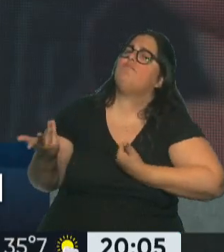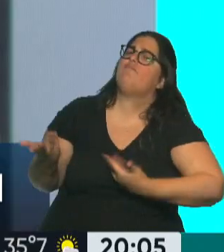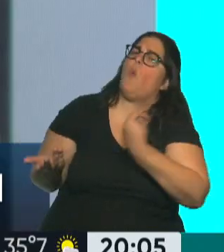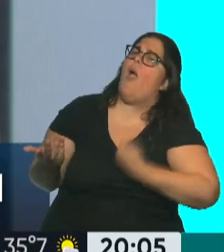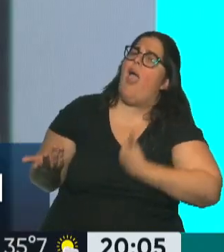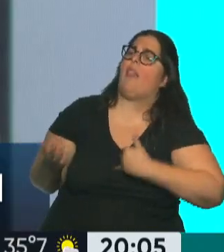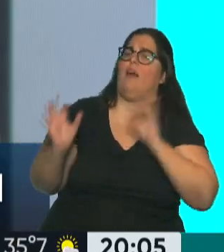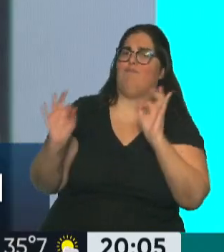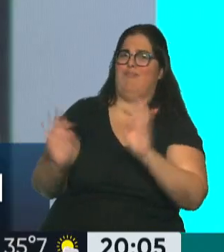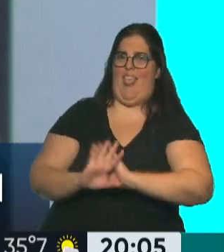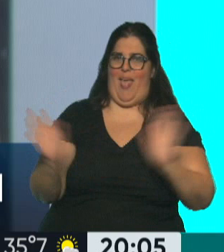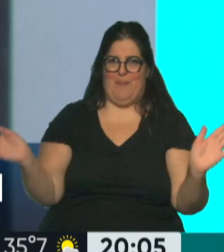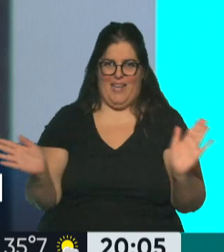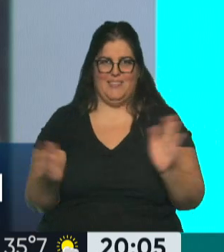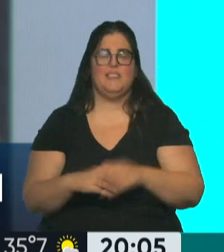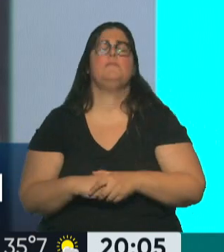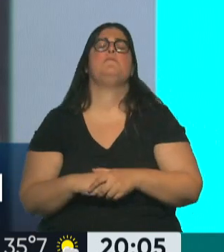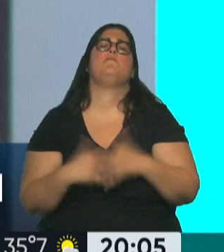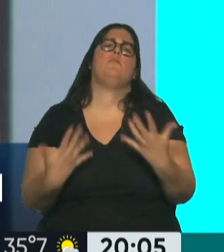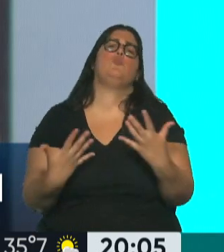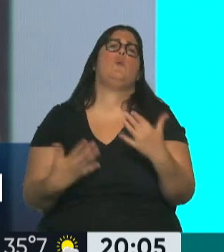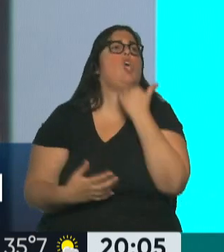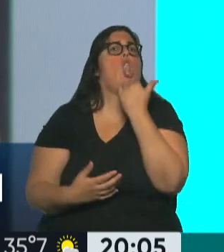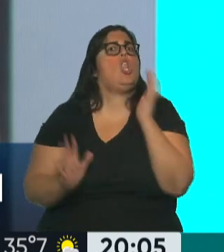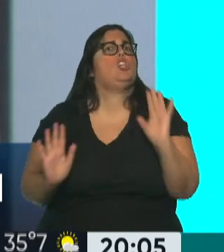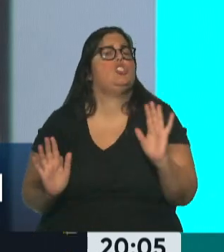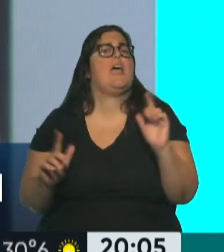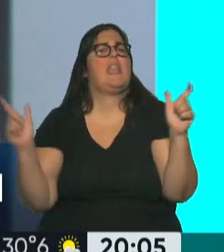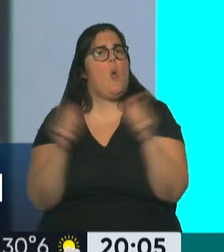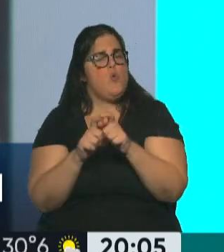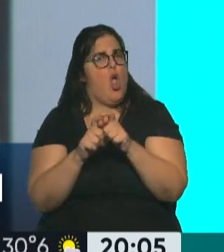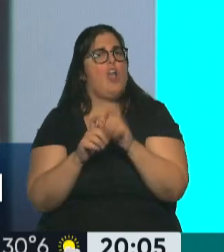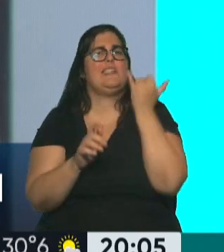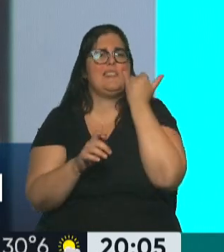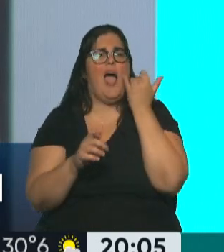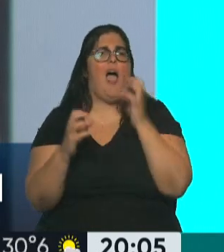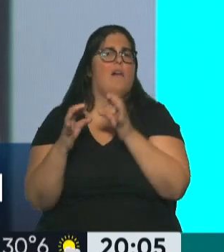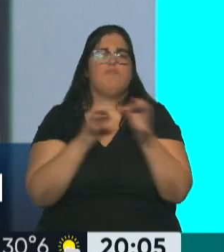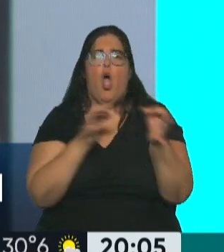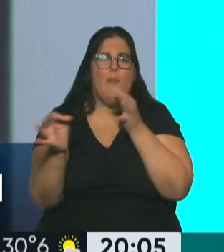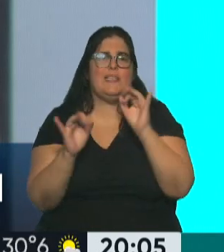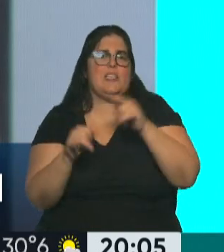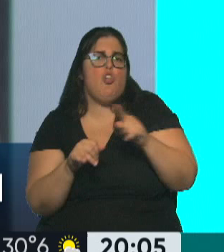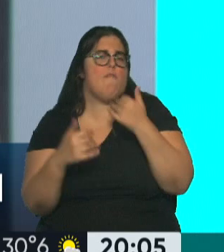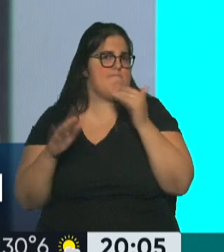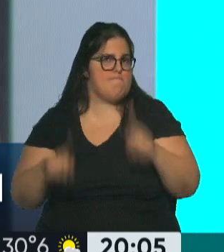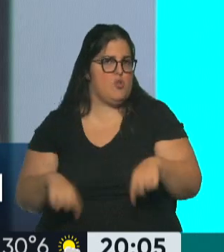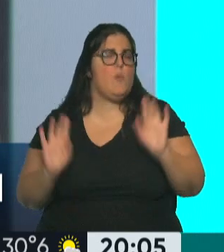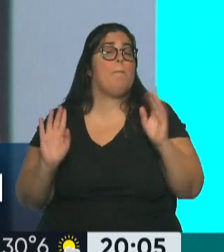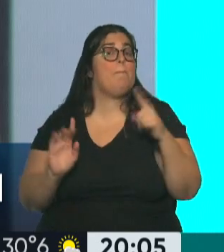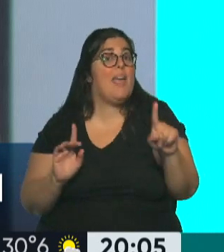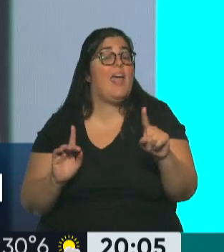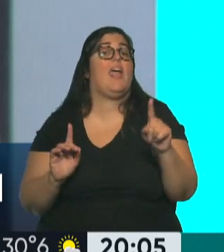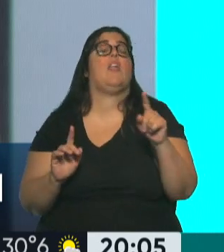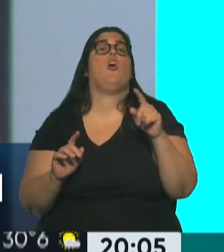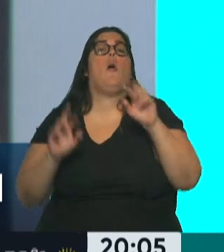opinión y por esto no sé si fue planteado en la reunión Per la preocupación del fondo es si el este plan económico